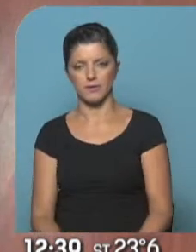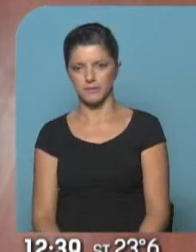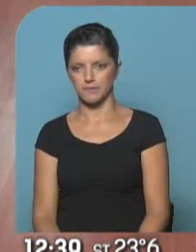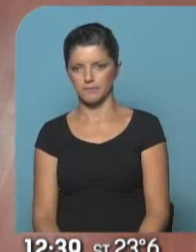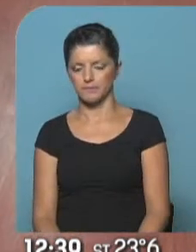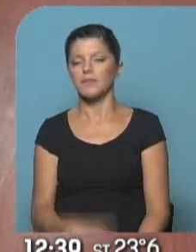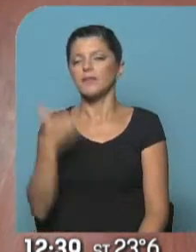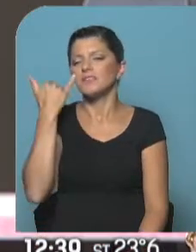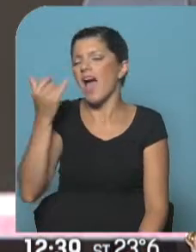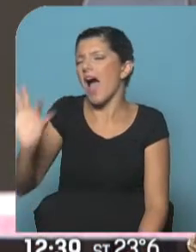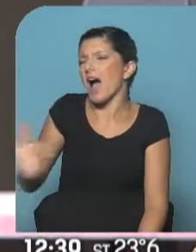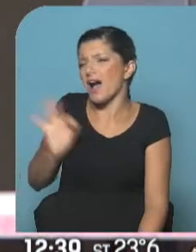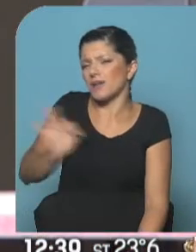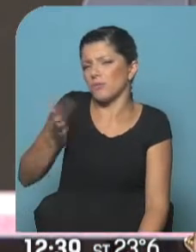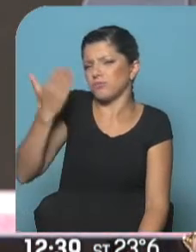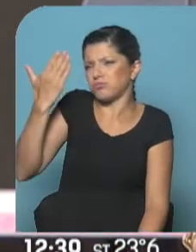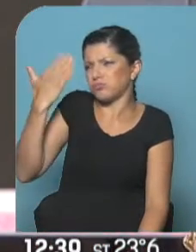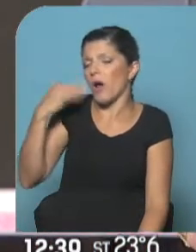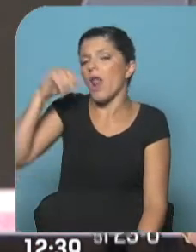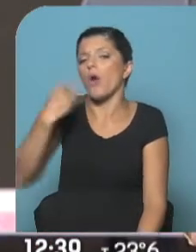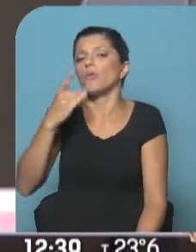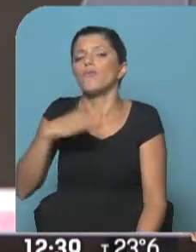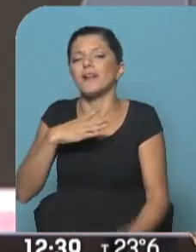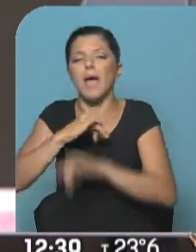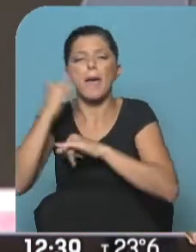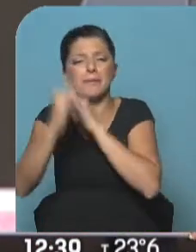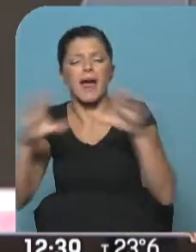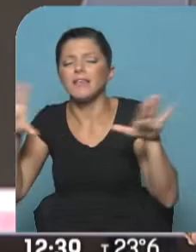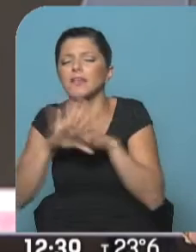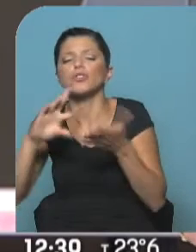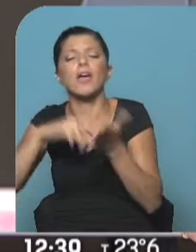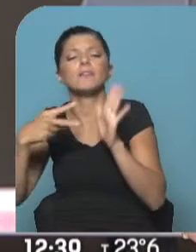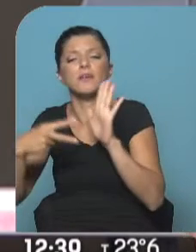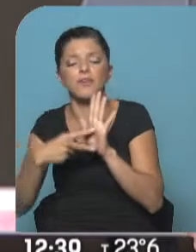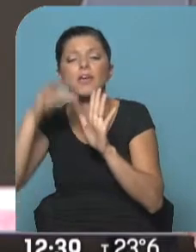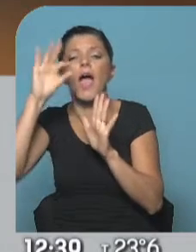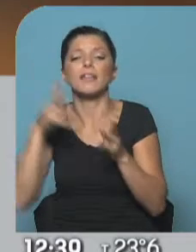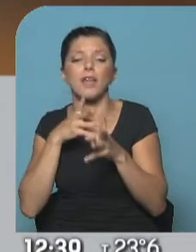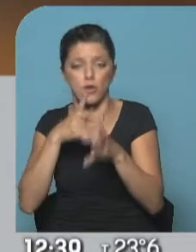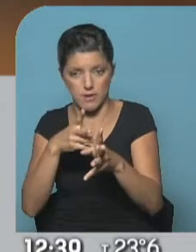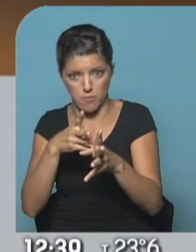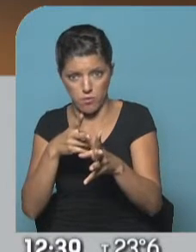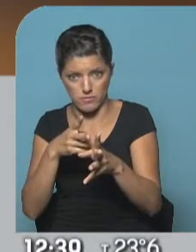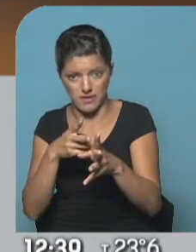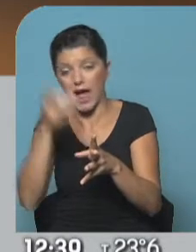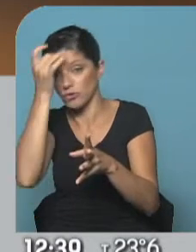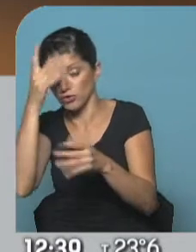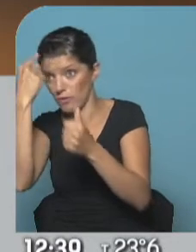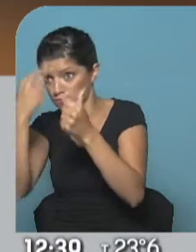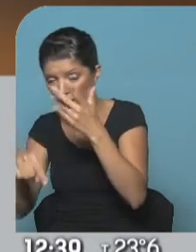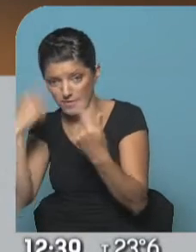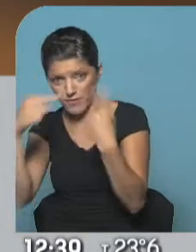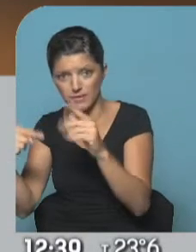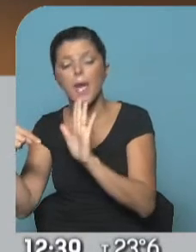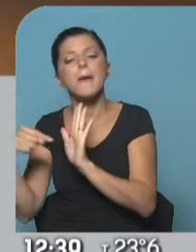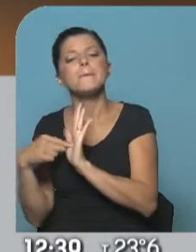la formación de las Naciones Unidas, una definición del terrorismo, hay 12 dando vueltas, pero para dentro de los países también ocurre eso. ¿Por qué